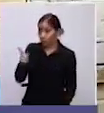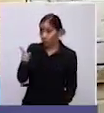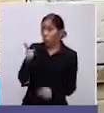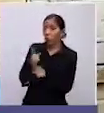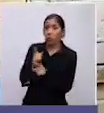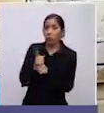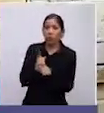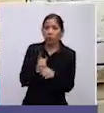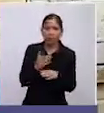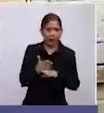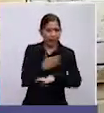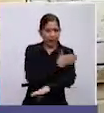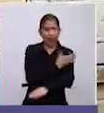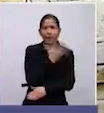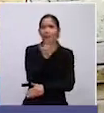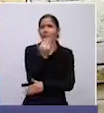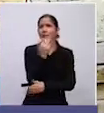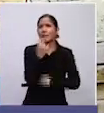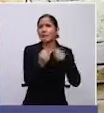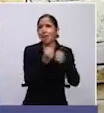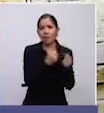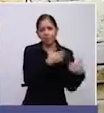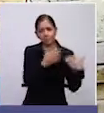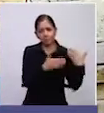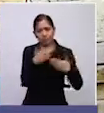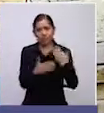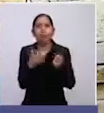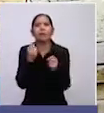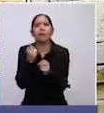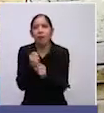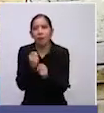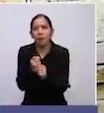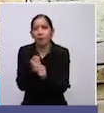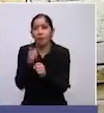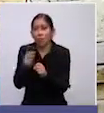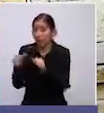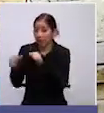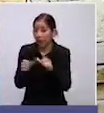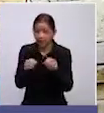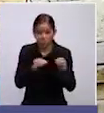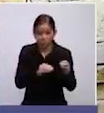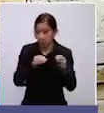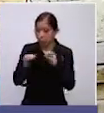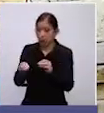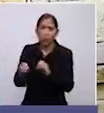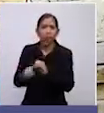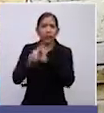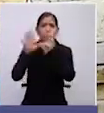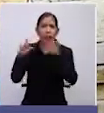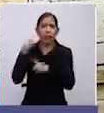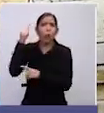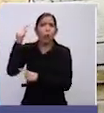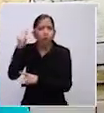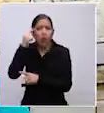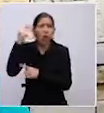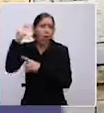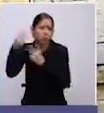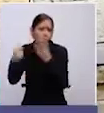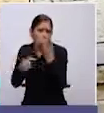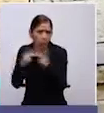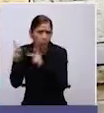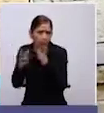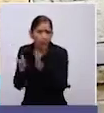ya en los últimos 15 años, además de acciones que, claro, tienen que ser implementadas no solamente desde un gobierno nacional. Y Ninoska, quizás para que la